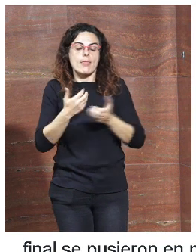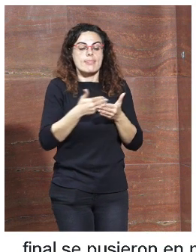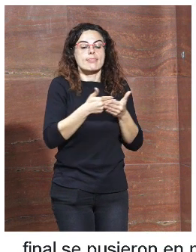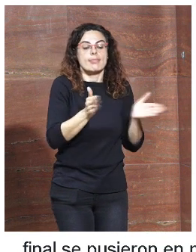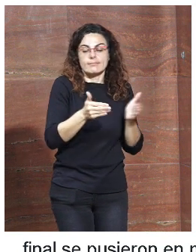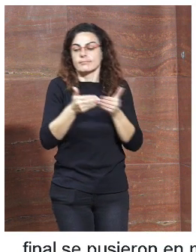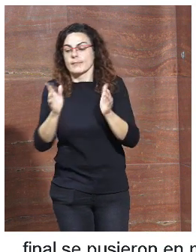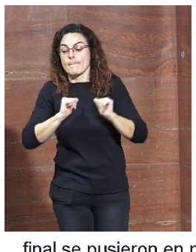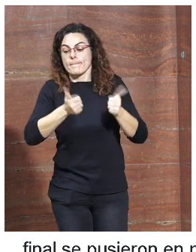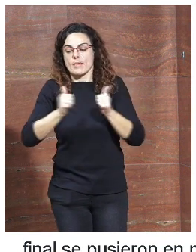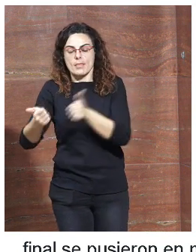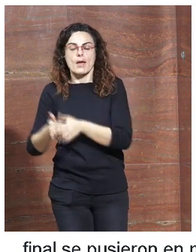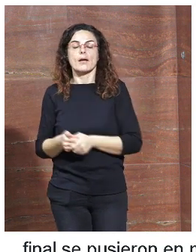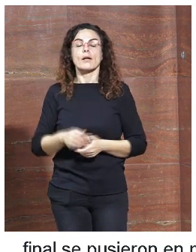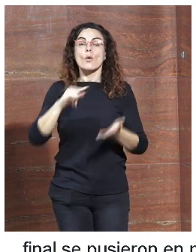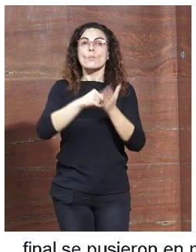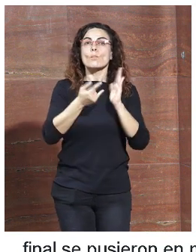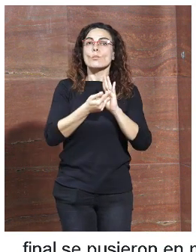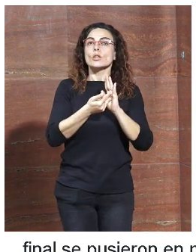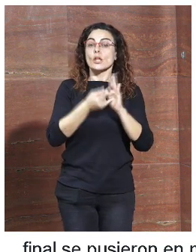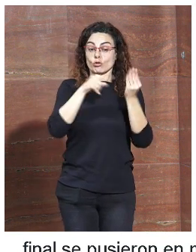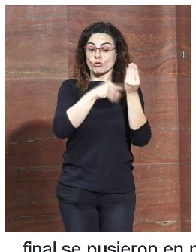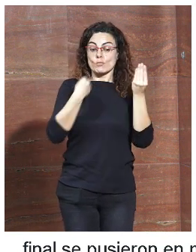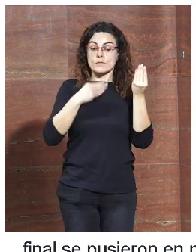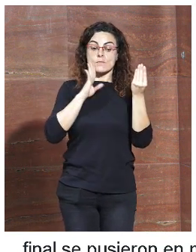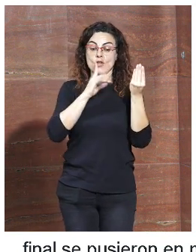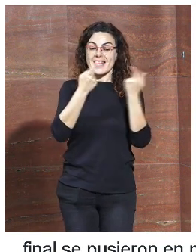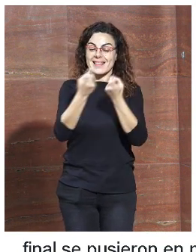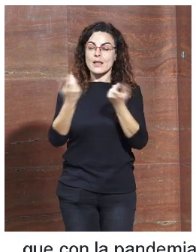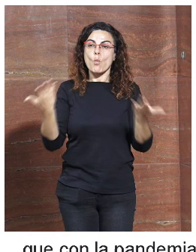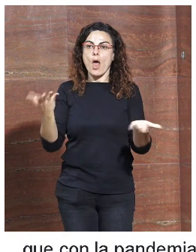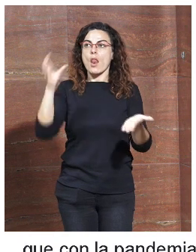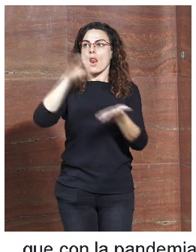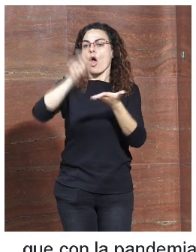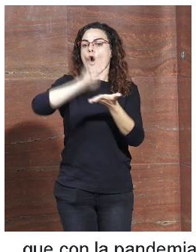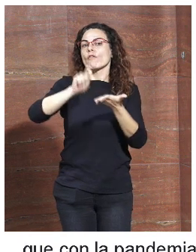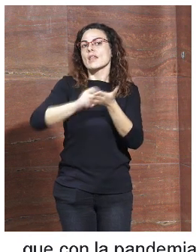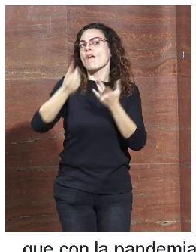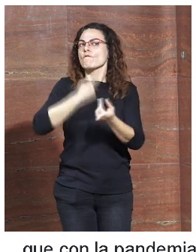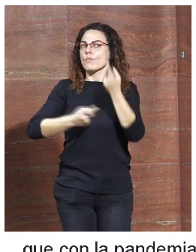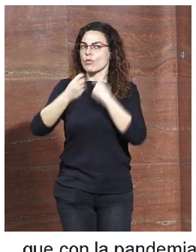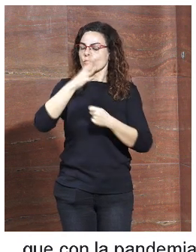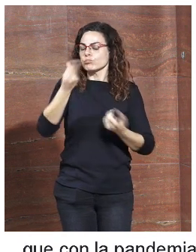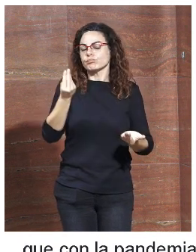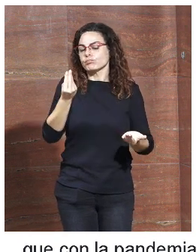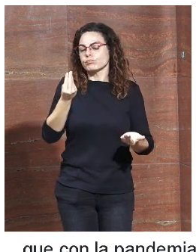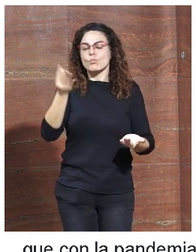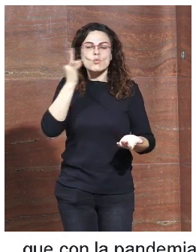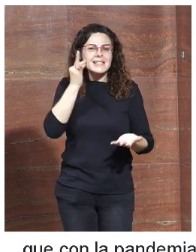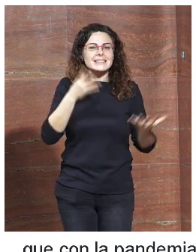necesidad que surgió de ese proyecto fue una oficina de información. Es decir, había muchas mujeres